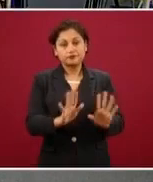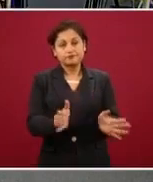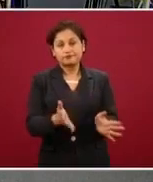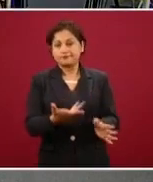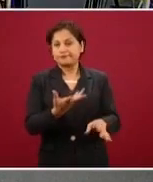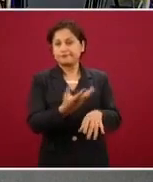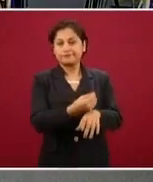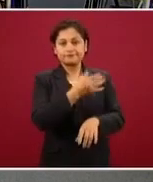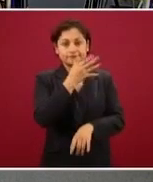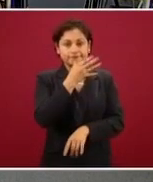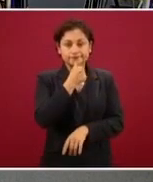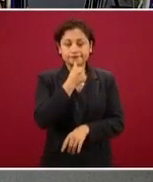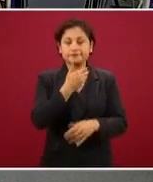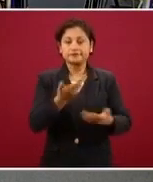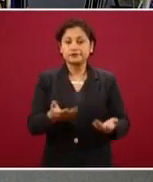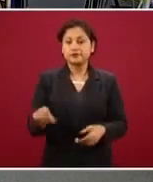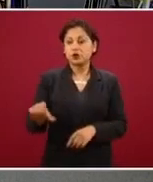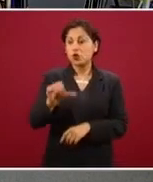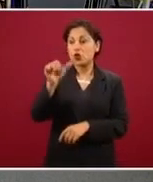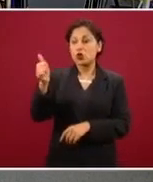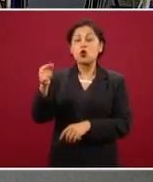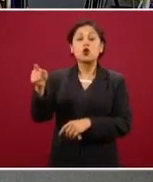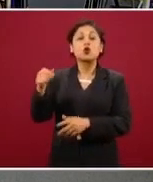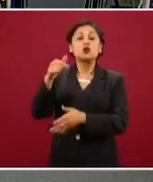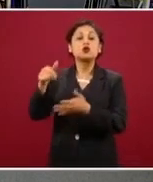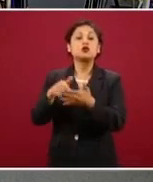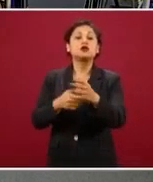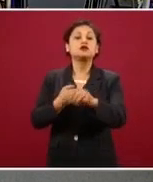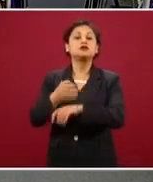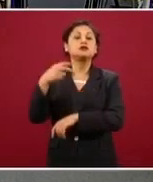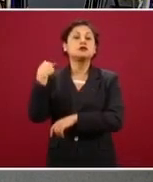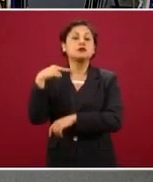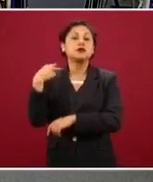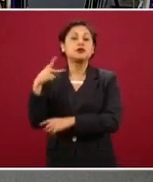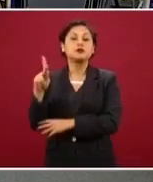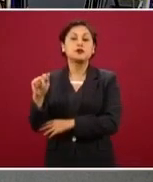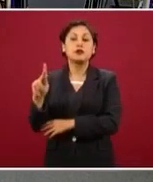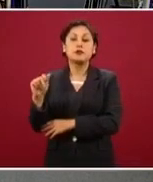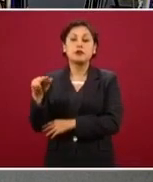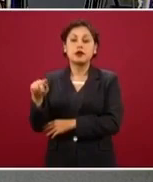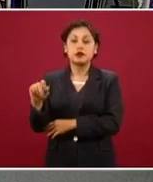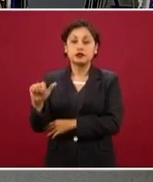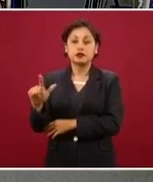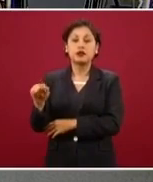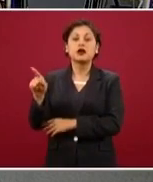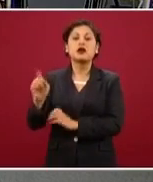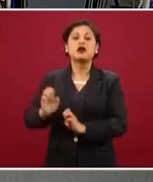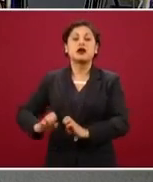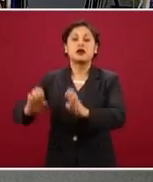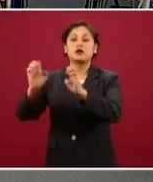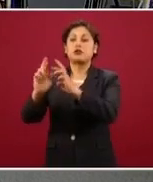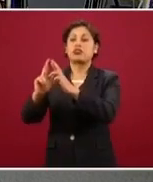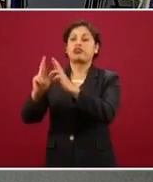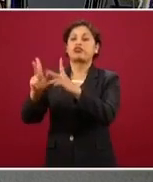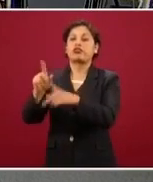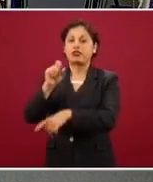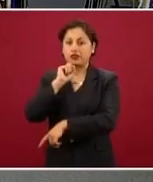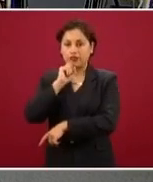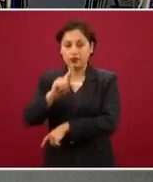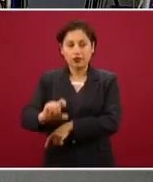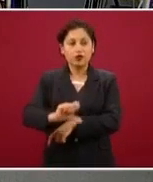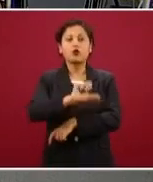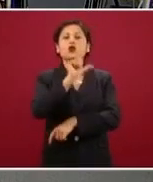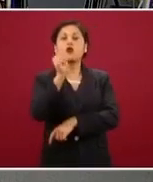también está fracturado. Papantla, Veracruz, fracturado. Hay otros más.